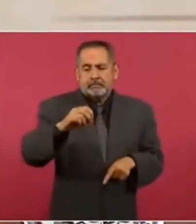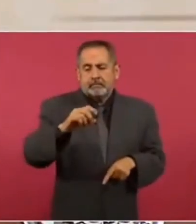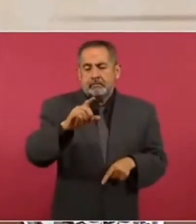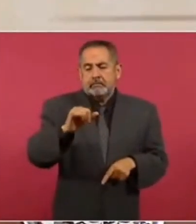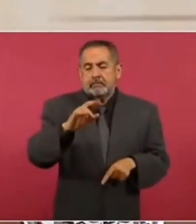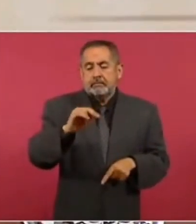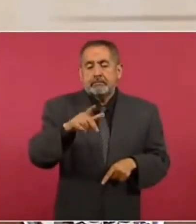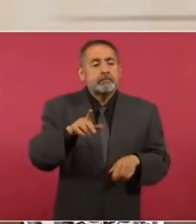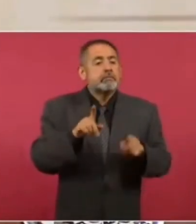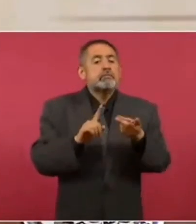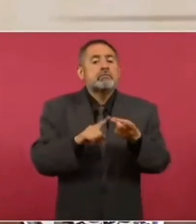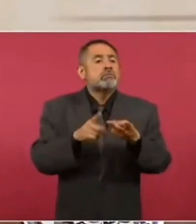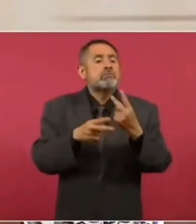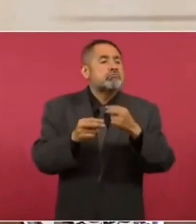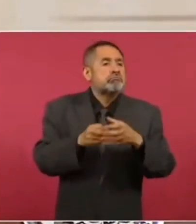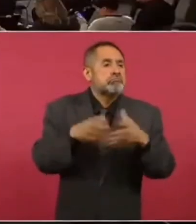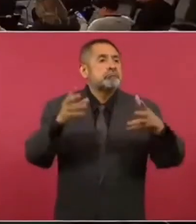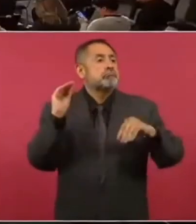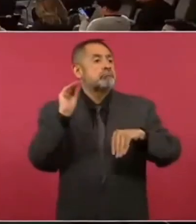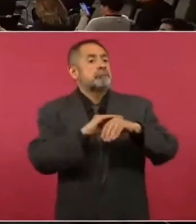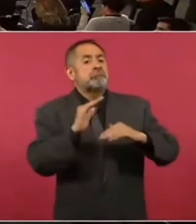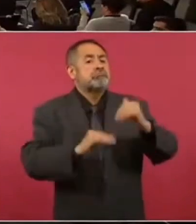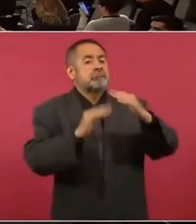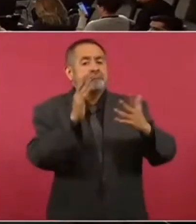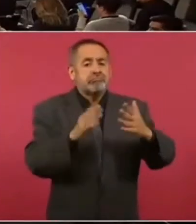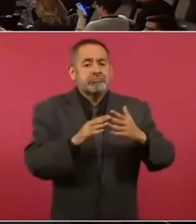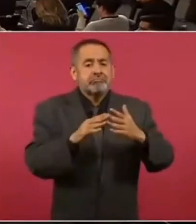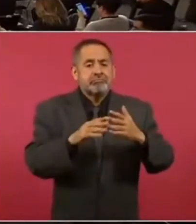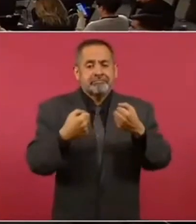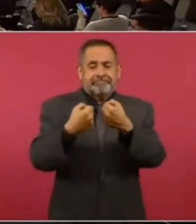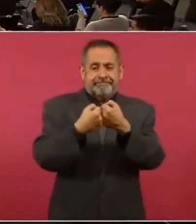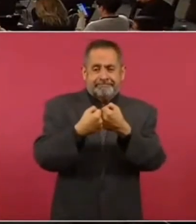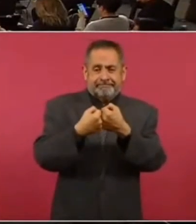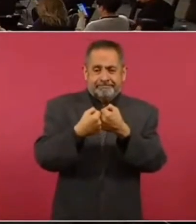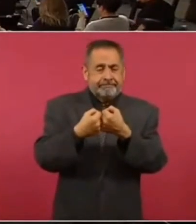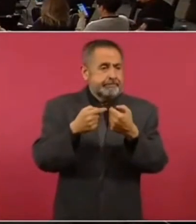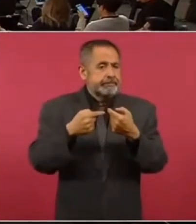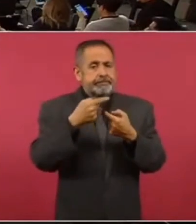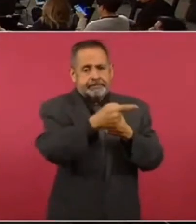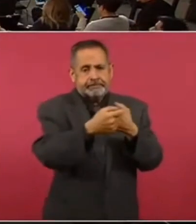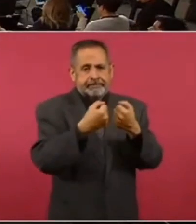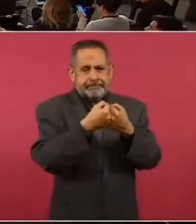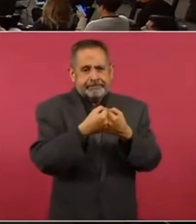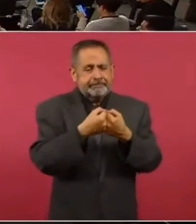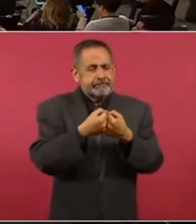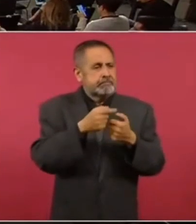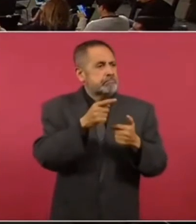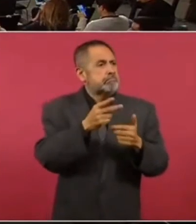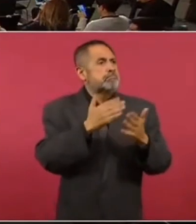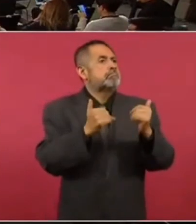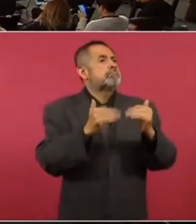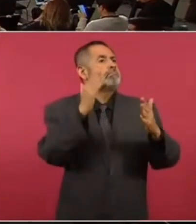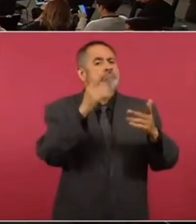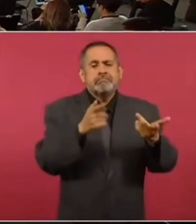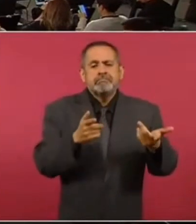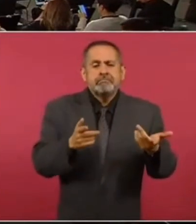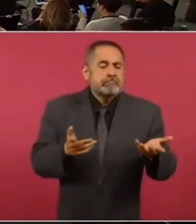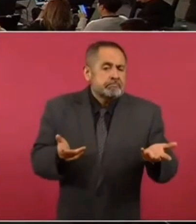hubo crecimiento en las zonas fronterizas, en las ciudades fronterizas,